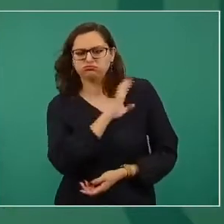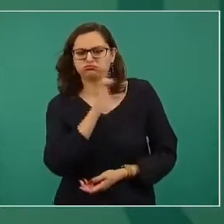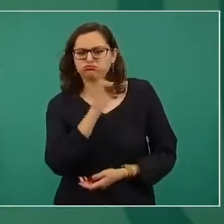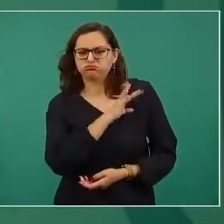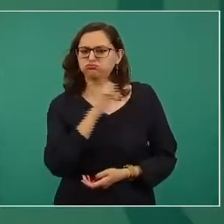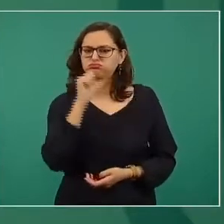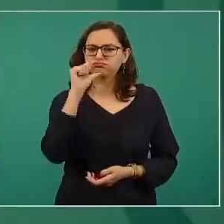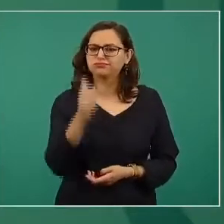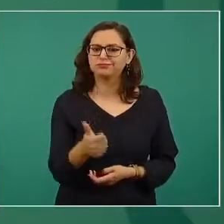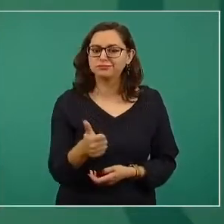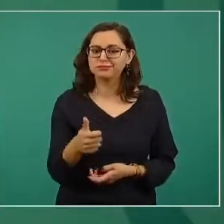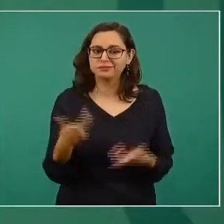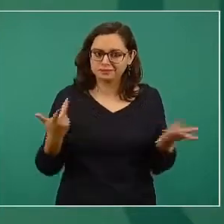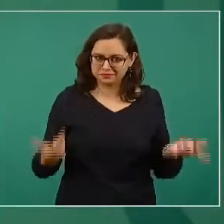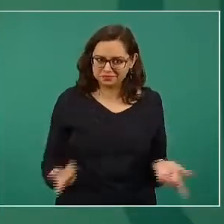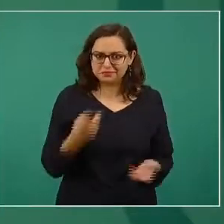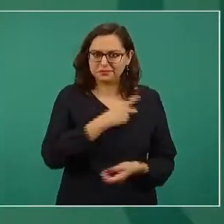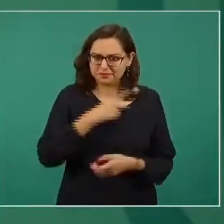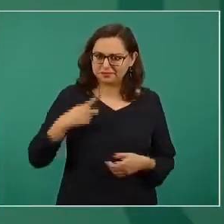vez más pública.